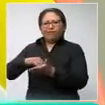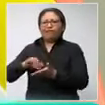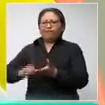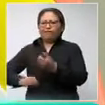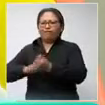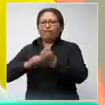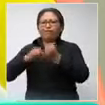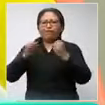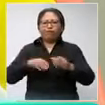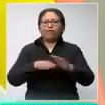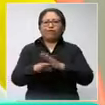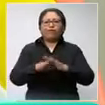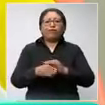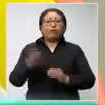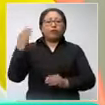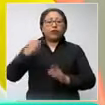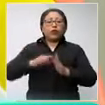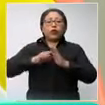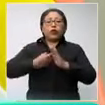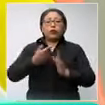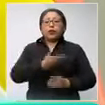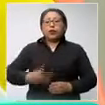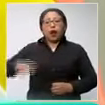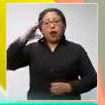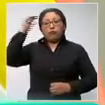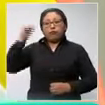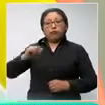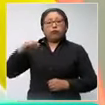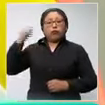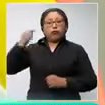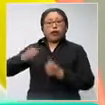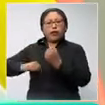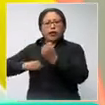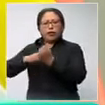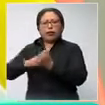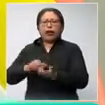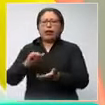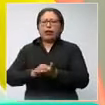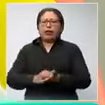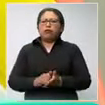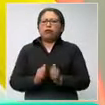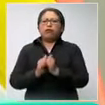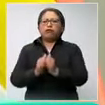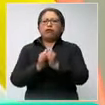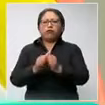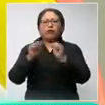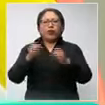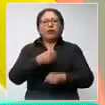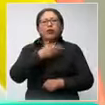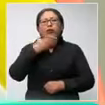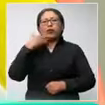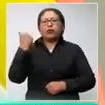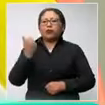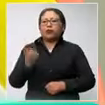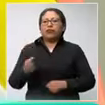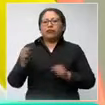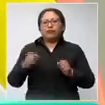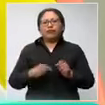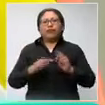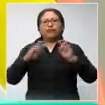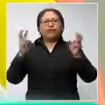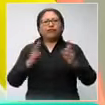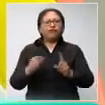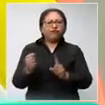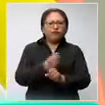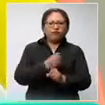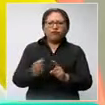está trabajando desde el inicio del gobierno del presidente Arce, que ya tiene leyes que nos han acompañado ustedes para mejorar la adopción, el tema de la violencia